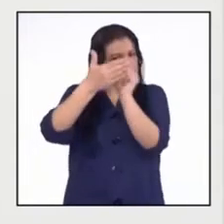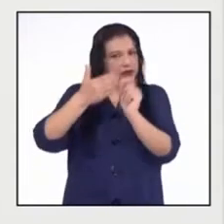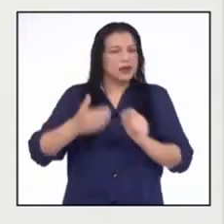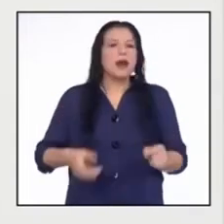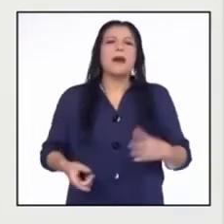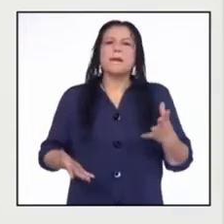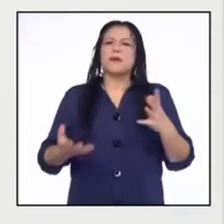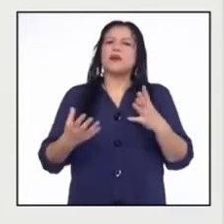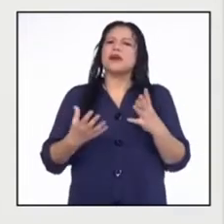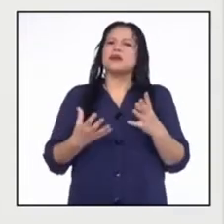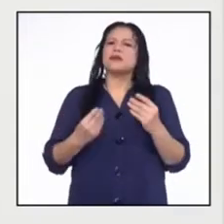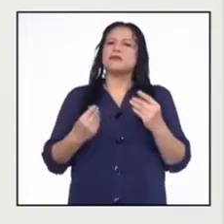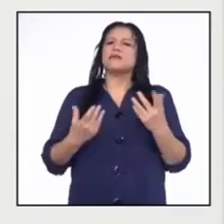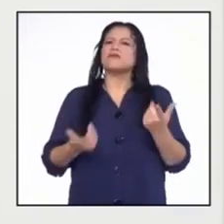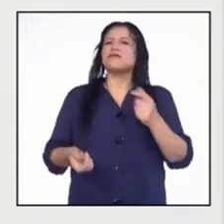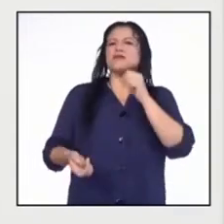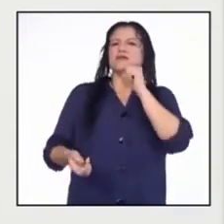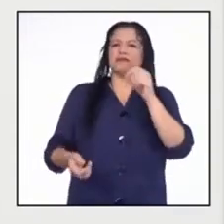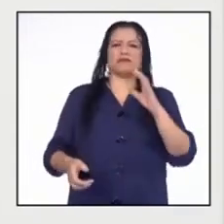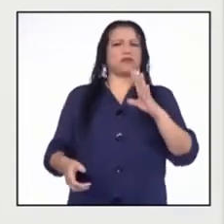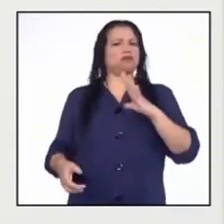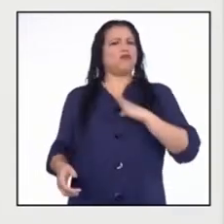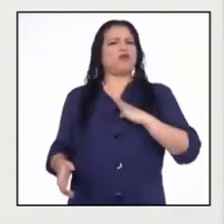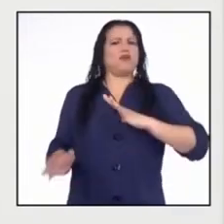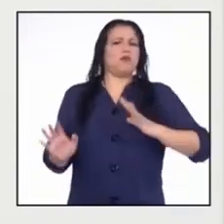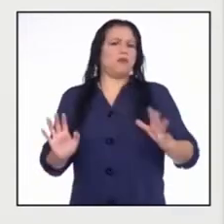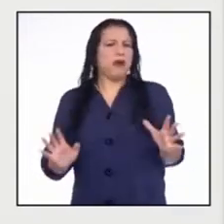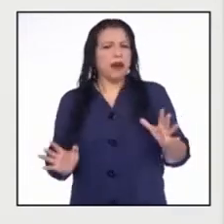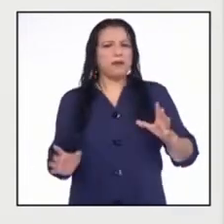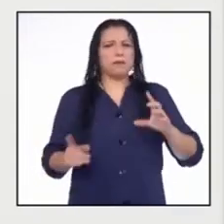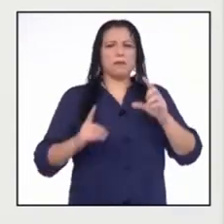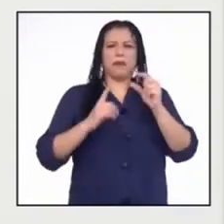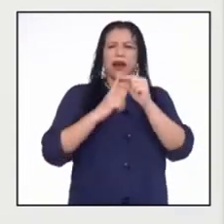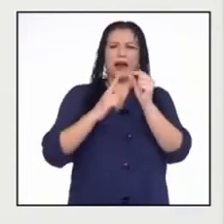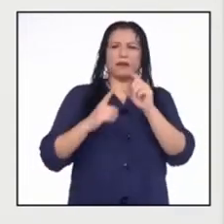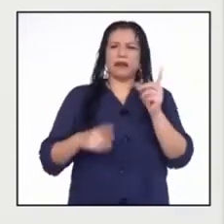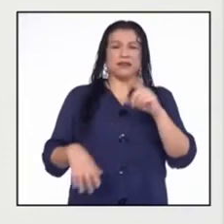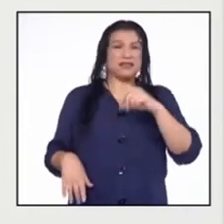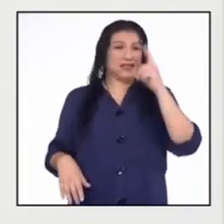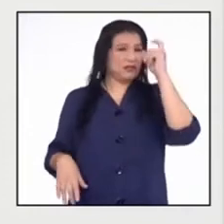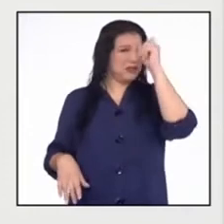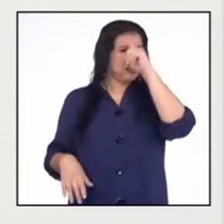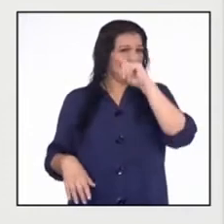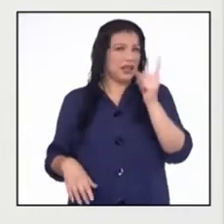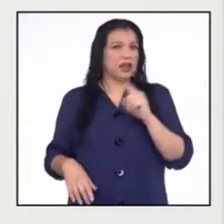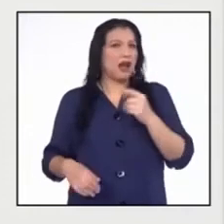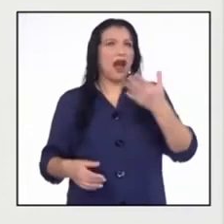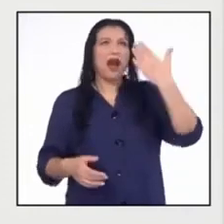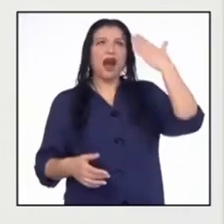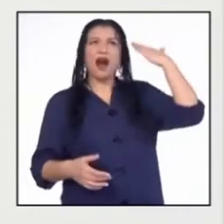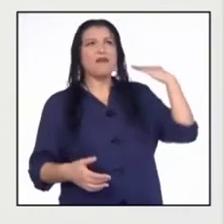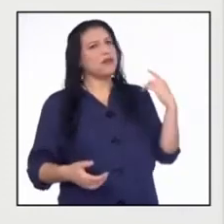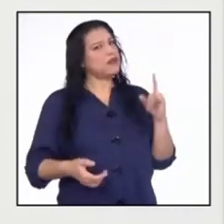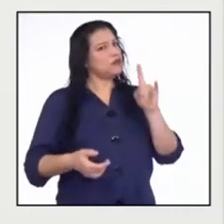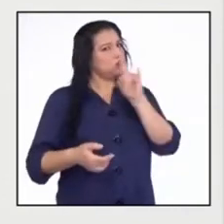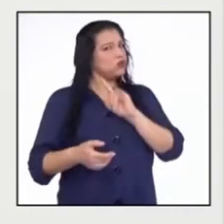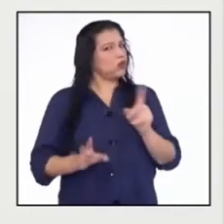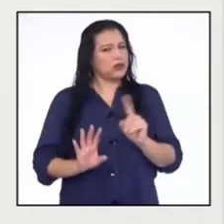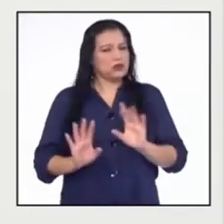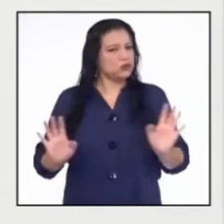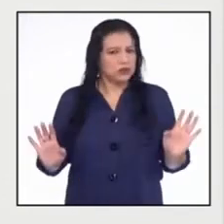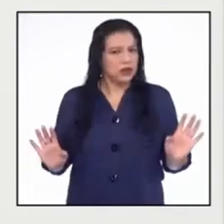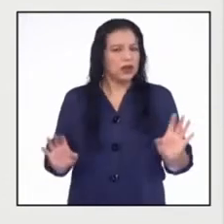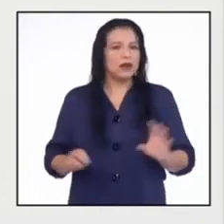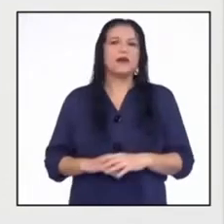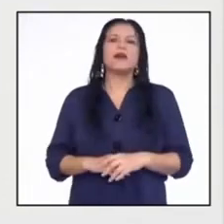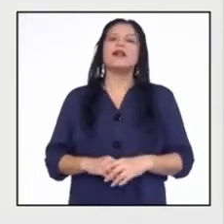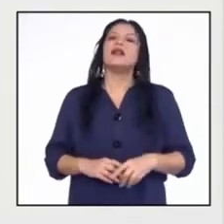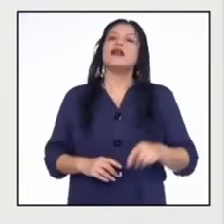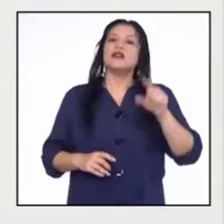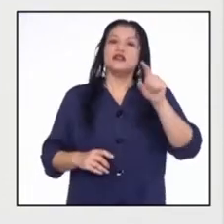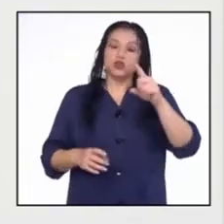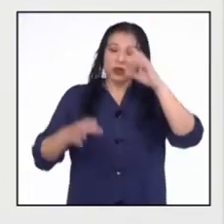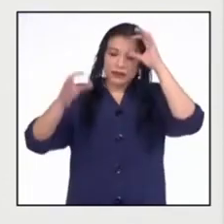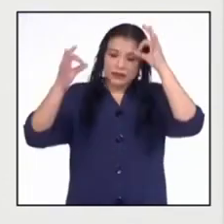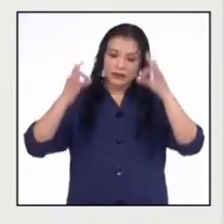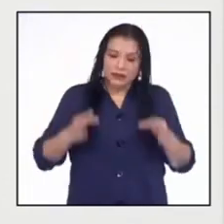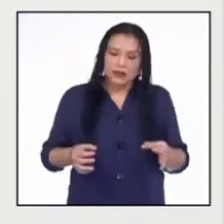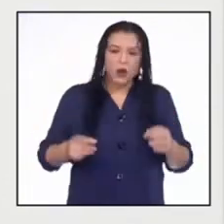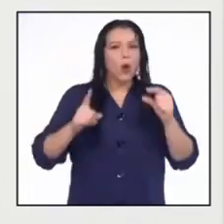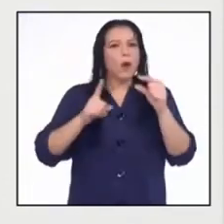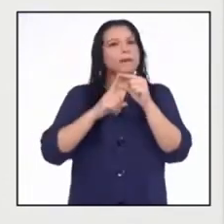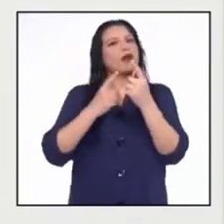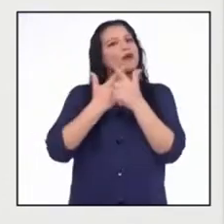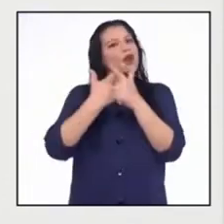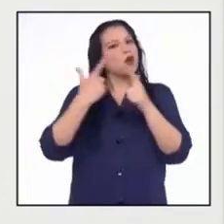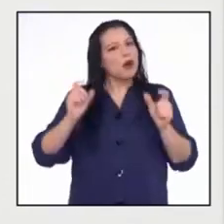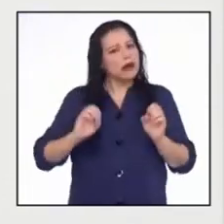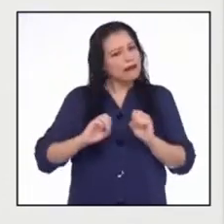es demasiado formal, usando palabras complicadas que no has usado en todo tu ensayo, Junior. Si has decidido usar un